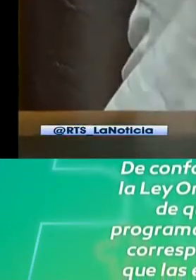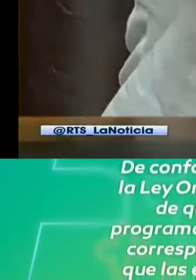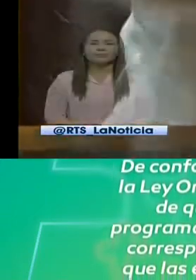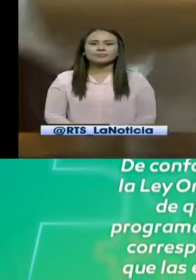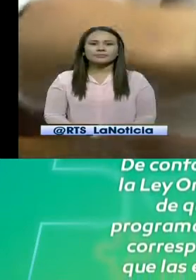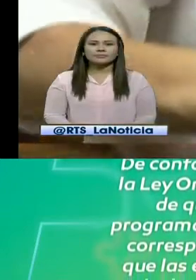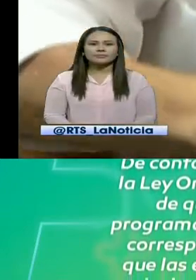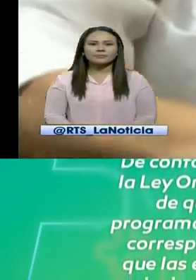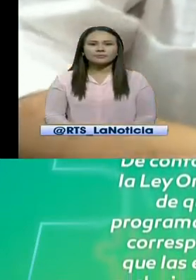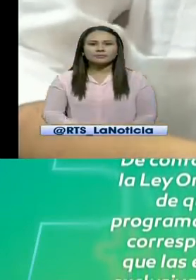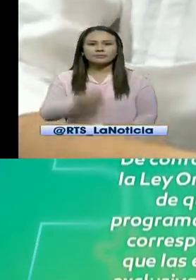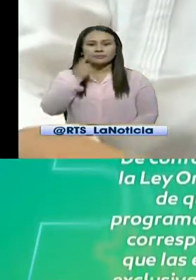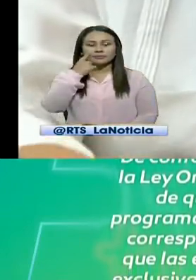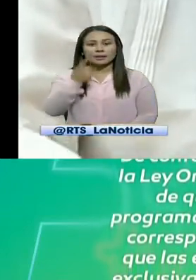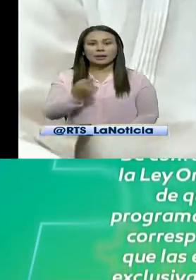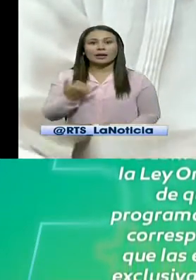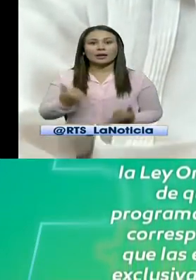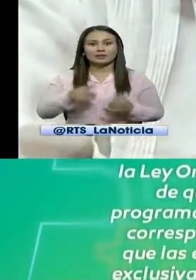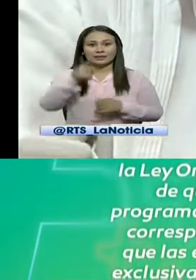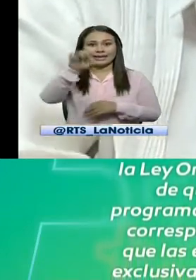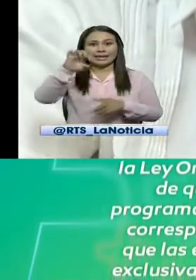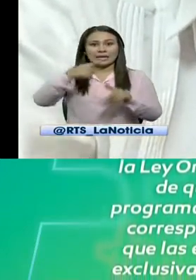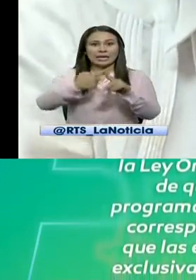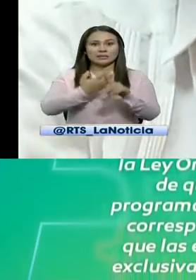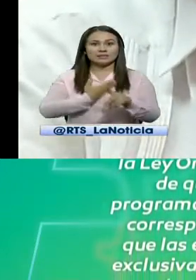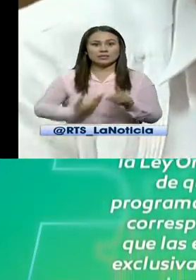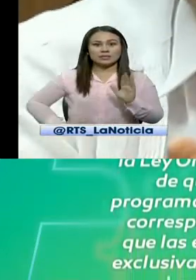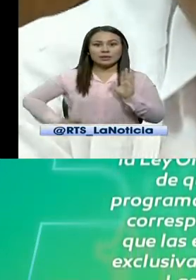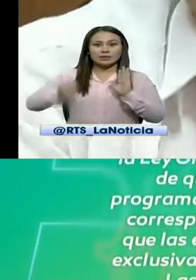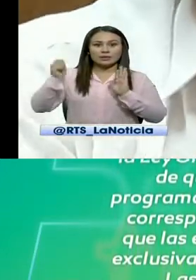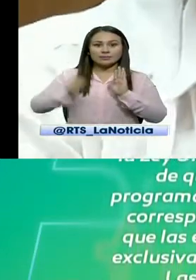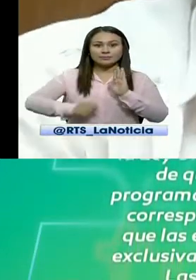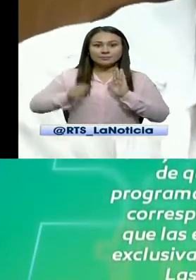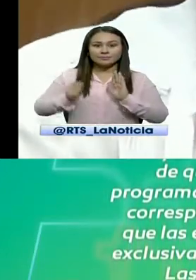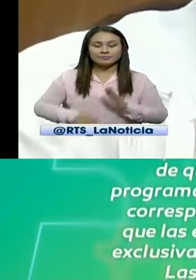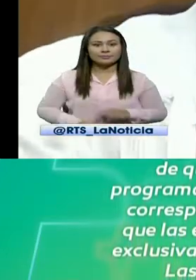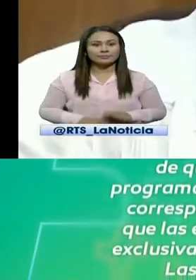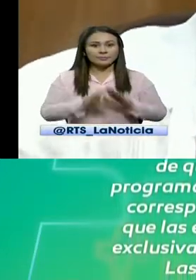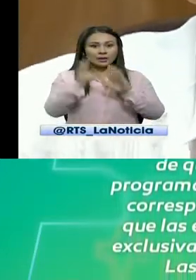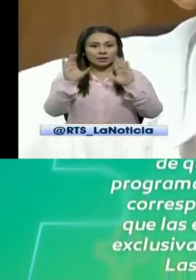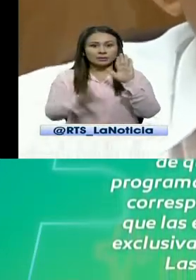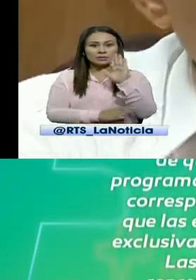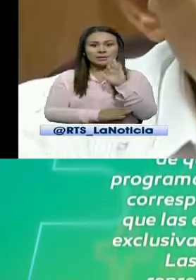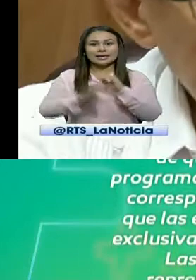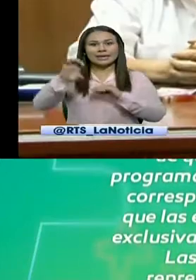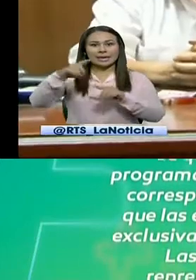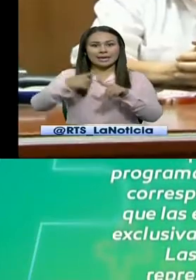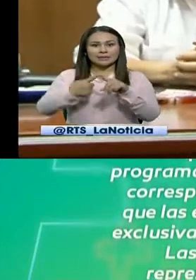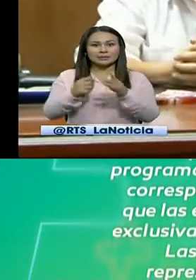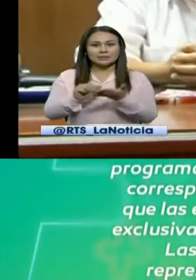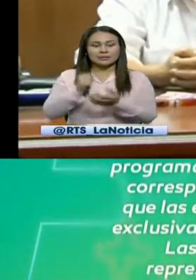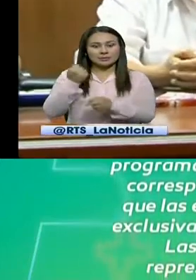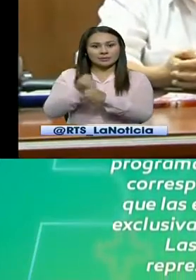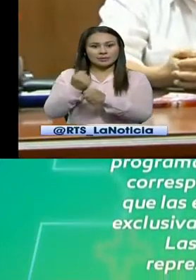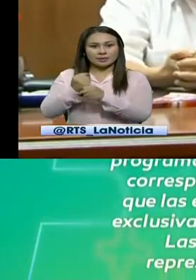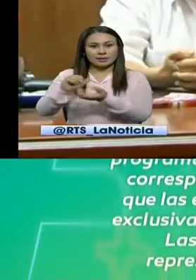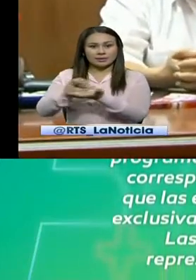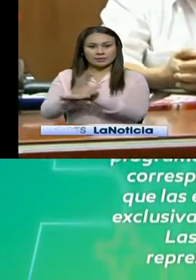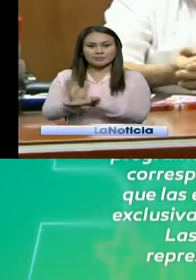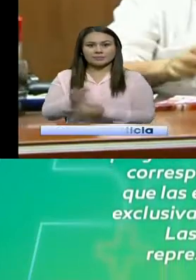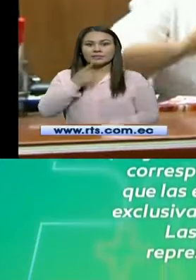1? Este expresidente del Tribunal de Garantías Constitucionales y exasambleísta admite que en